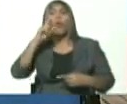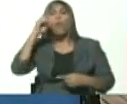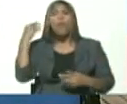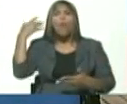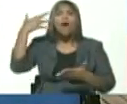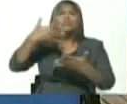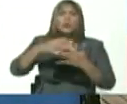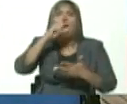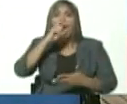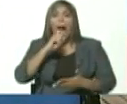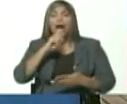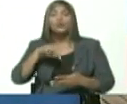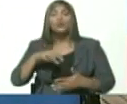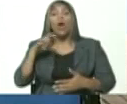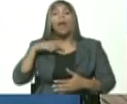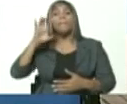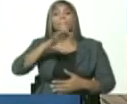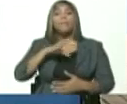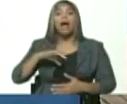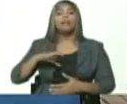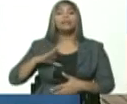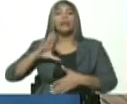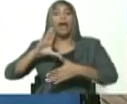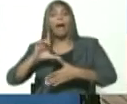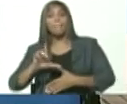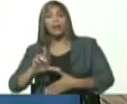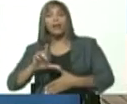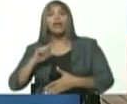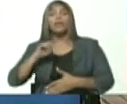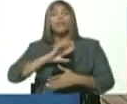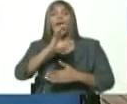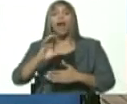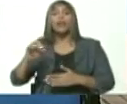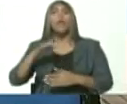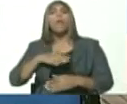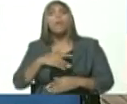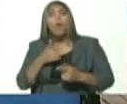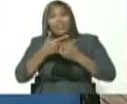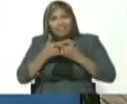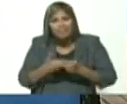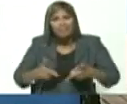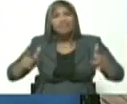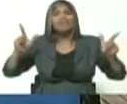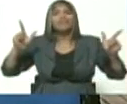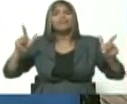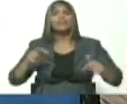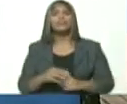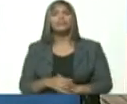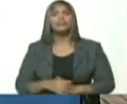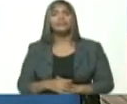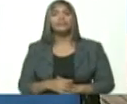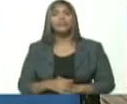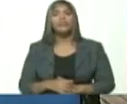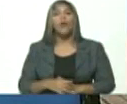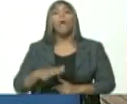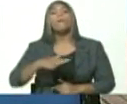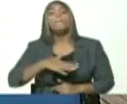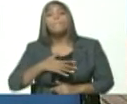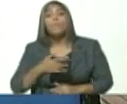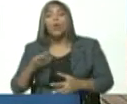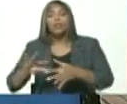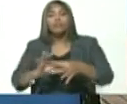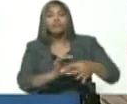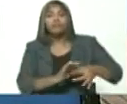los pueblos de América Latina y el Caribe consigan su propio camino de liberación, su propio camino de